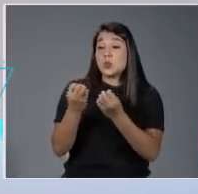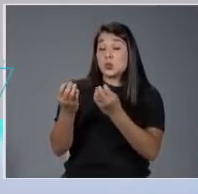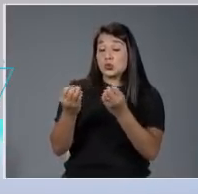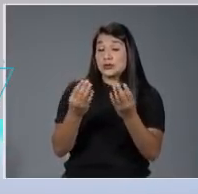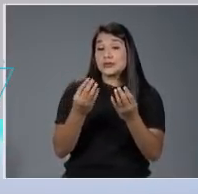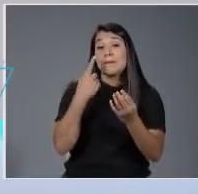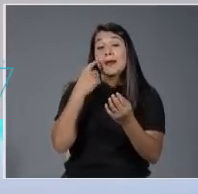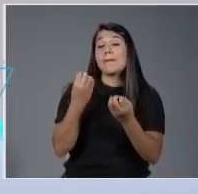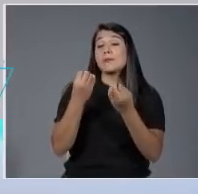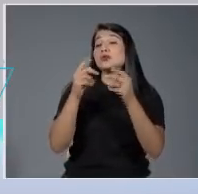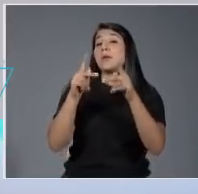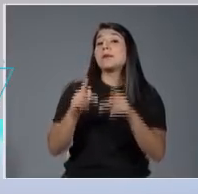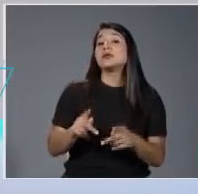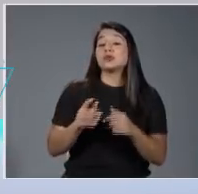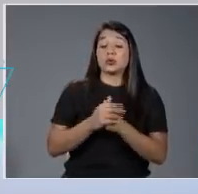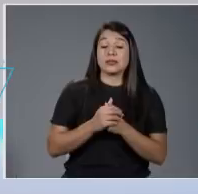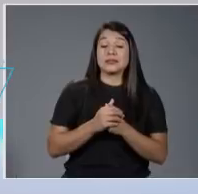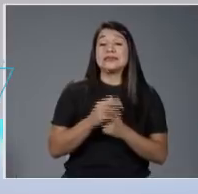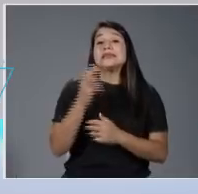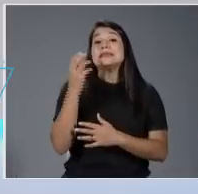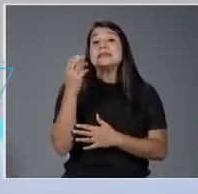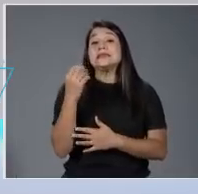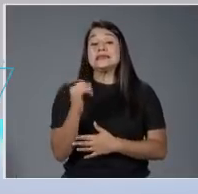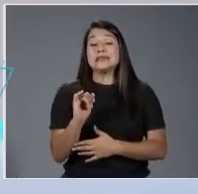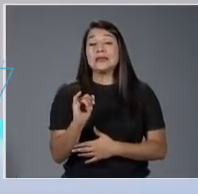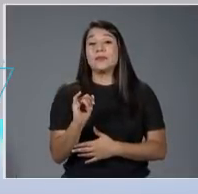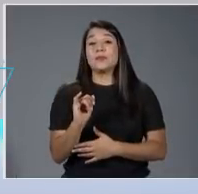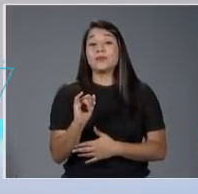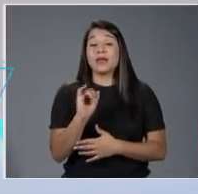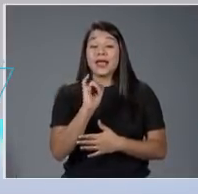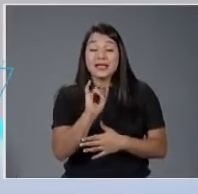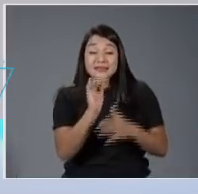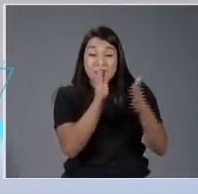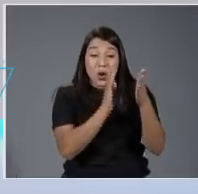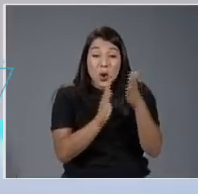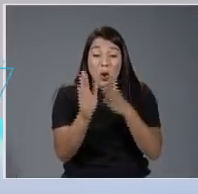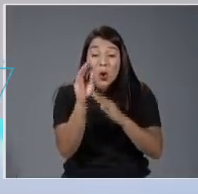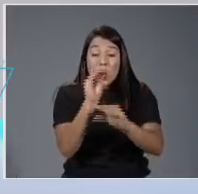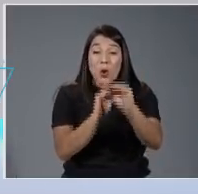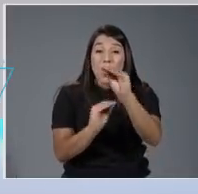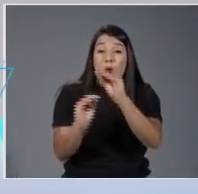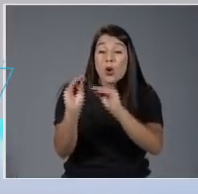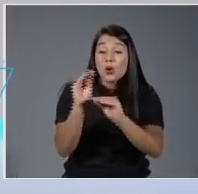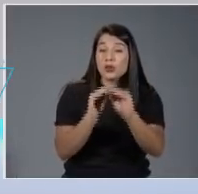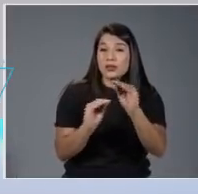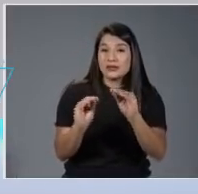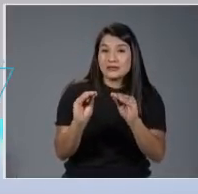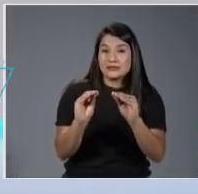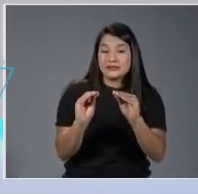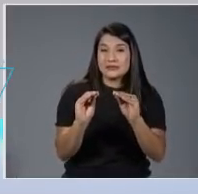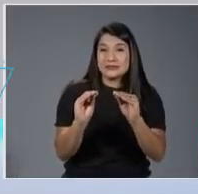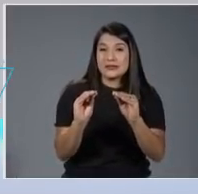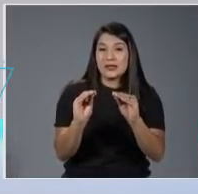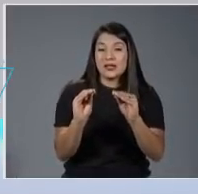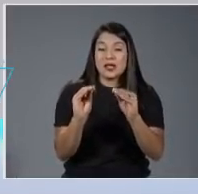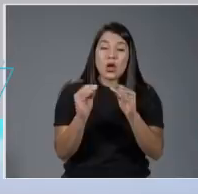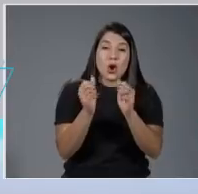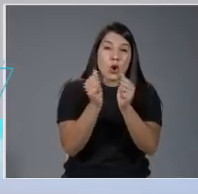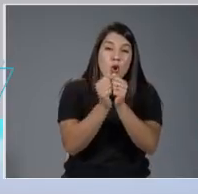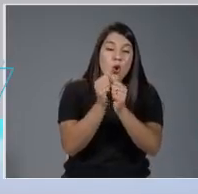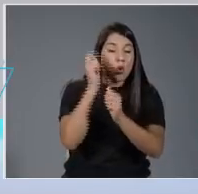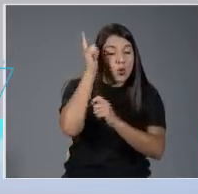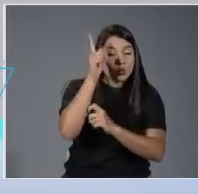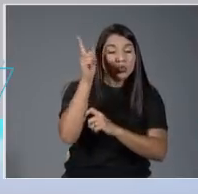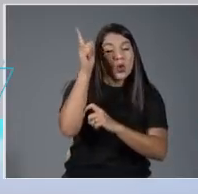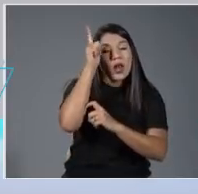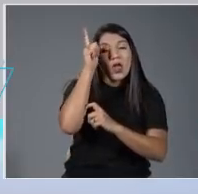veremos. Si este acomodo de fichas de ajedrez dentro de una lógica que no